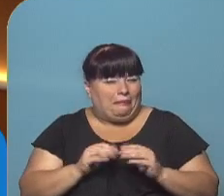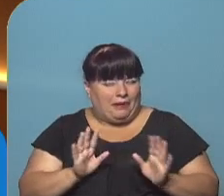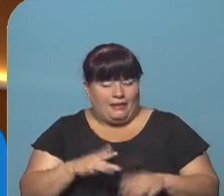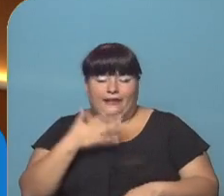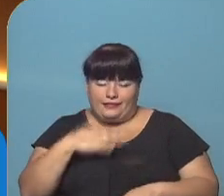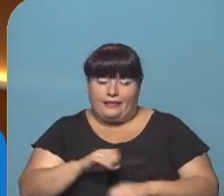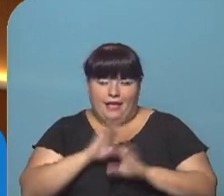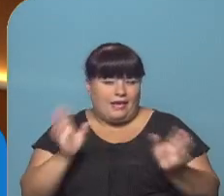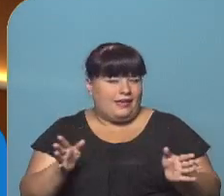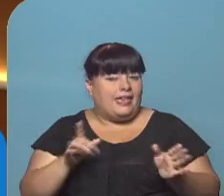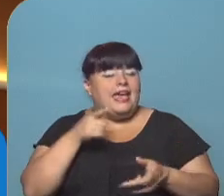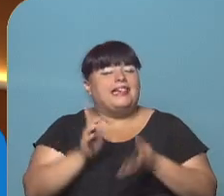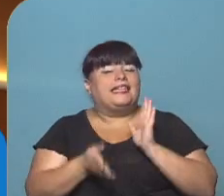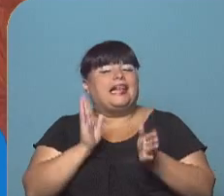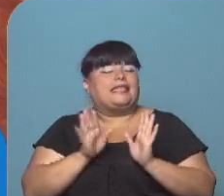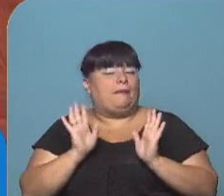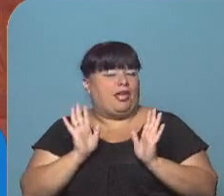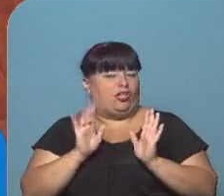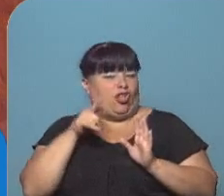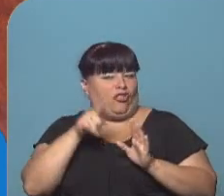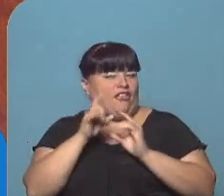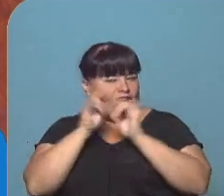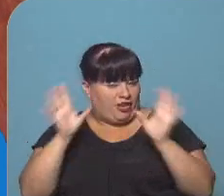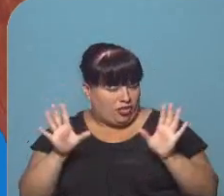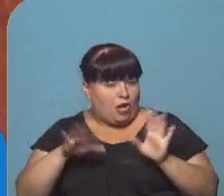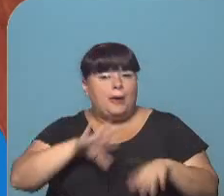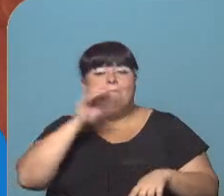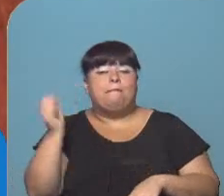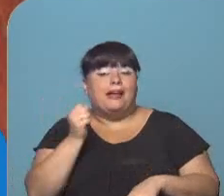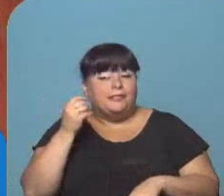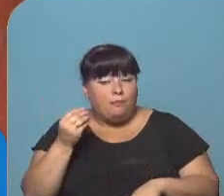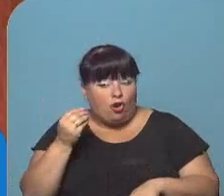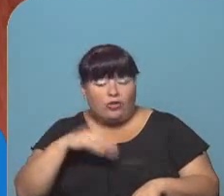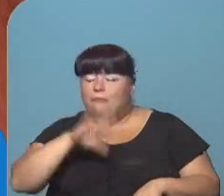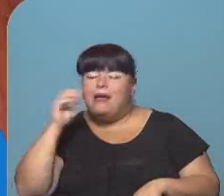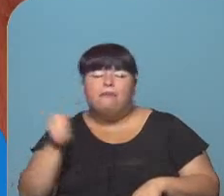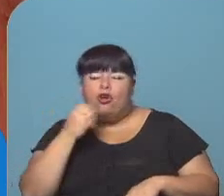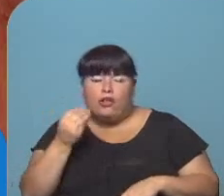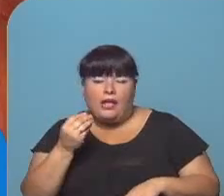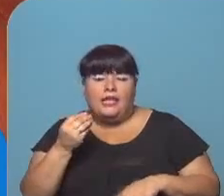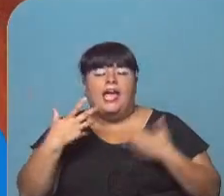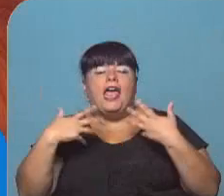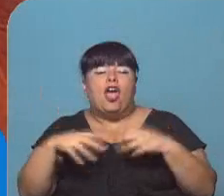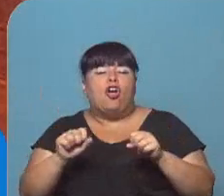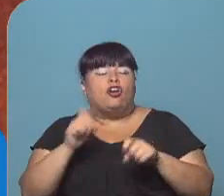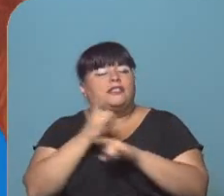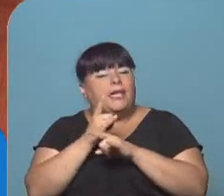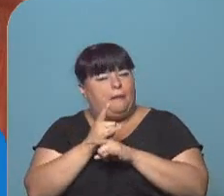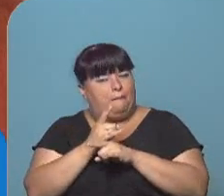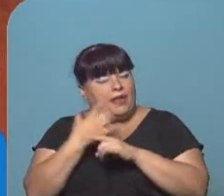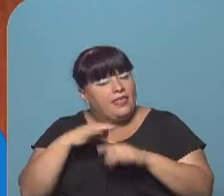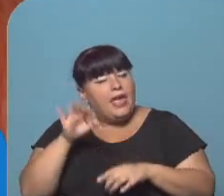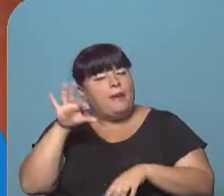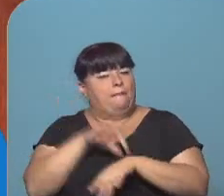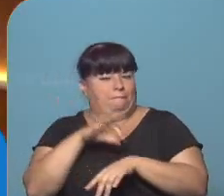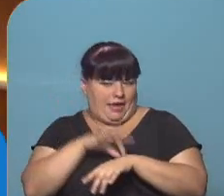Se entiende, claro. Ese es el tratamiento básico de estas infecciones. Lo importante es que el diagnóstico siempre tiene que estar